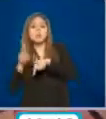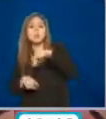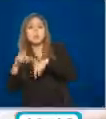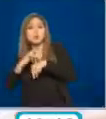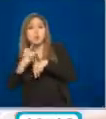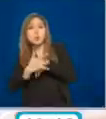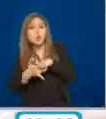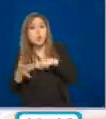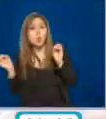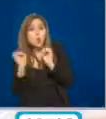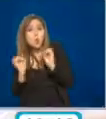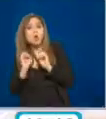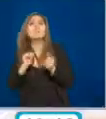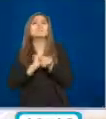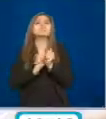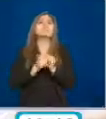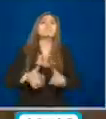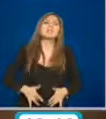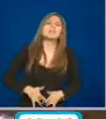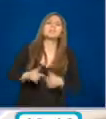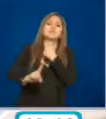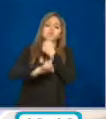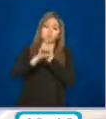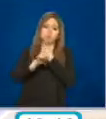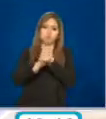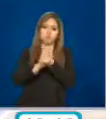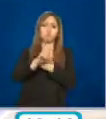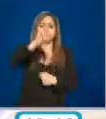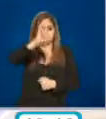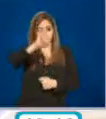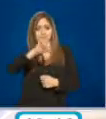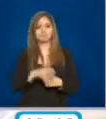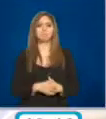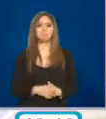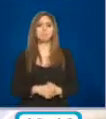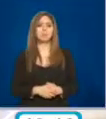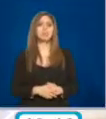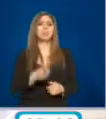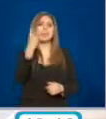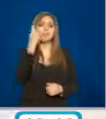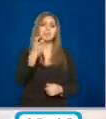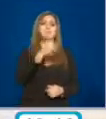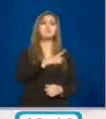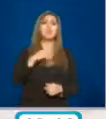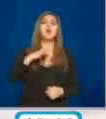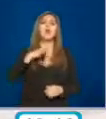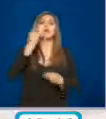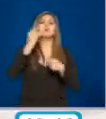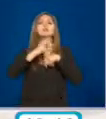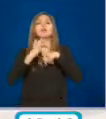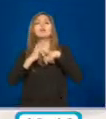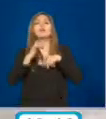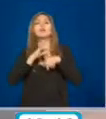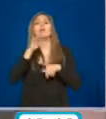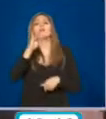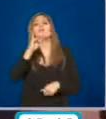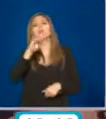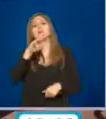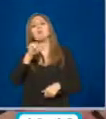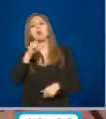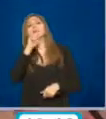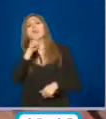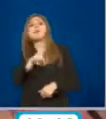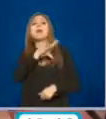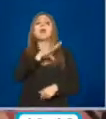entonces ahí sí Exactamente. podría Exacto. ¿no? existir un poquito Sí. de riesgo. Aquí lo adecuado es que tiene mucha cantidad de fibra y además el nopal también tiene